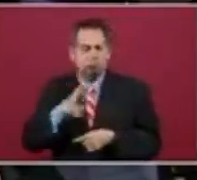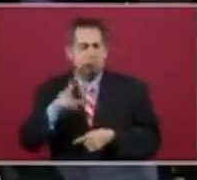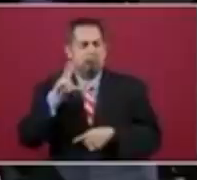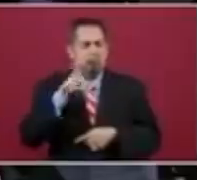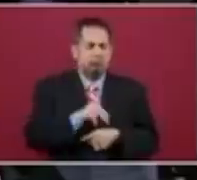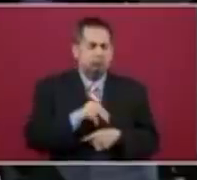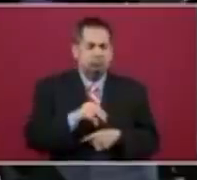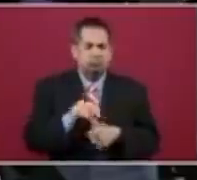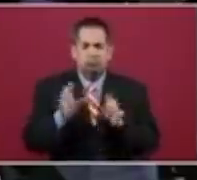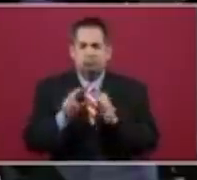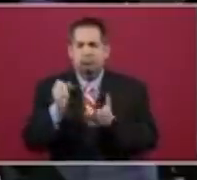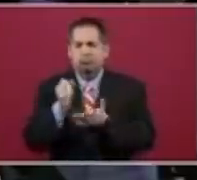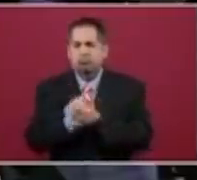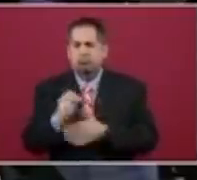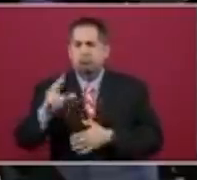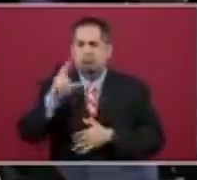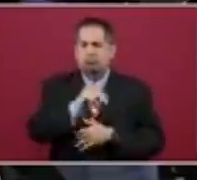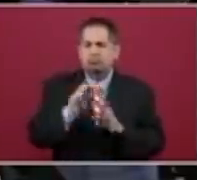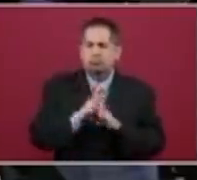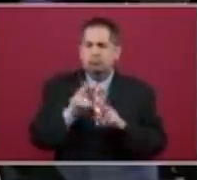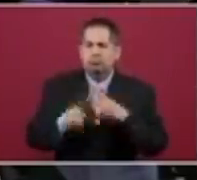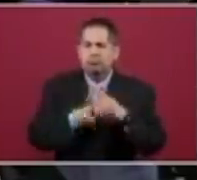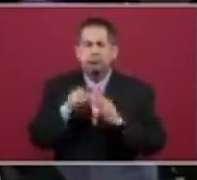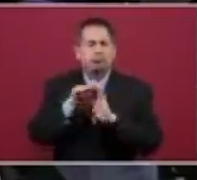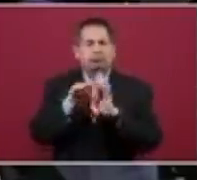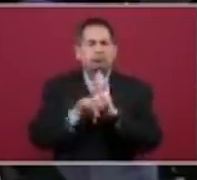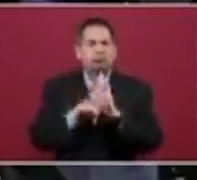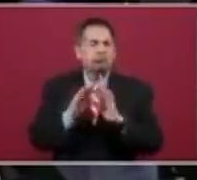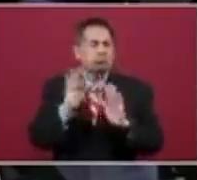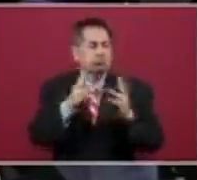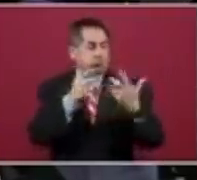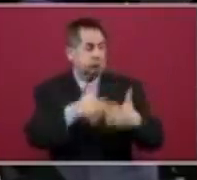fuera, que se instalara esta hidroeléctrica?